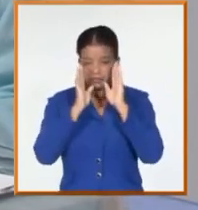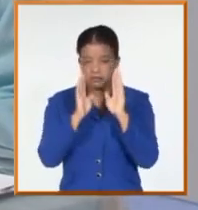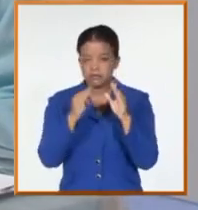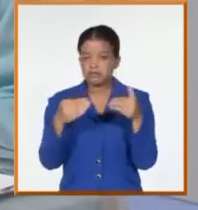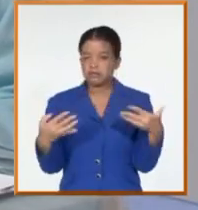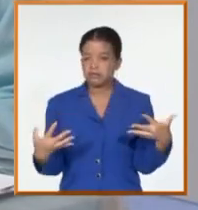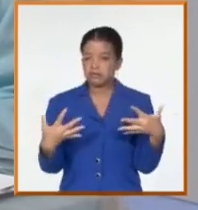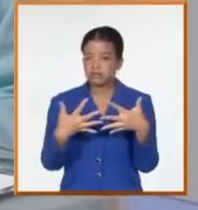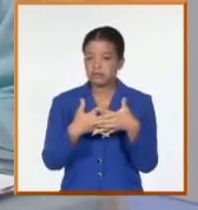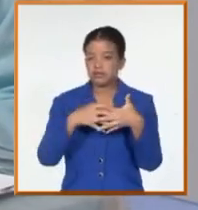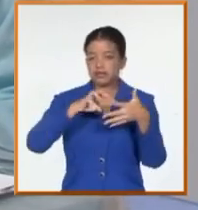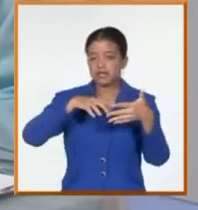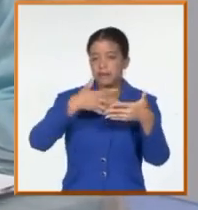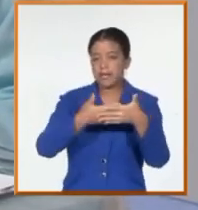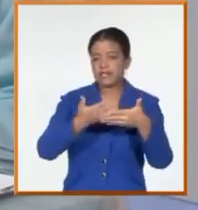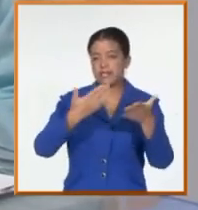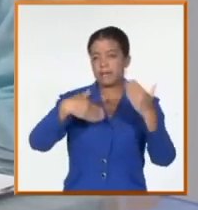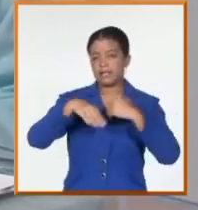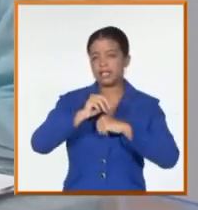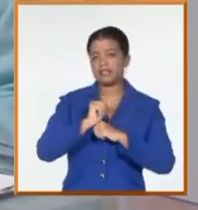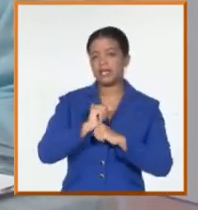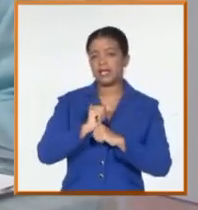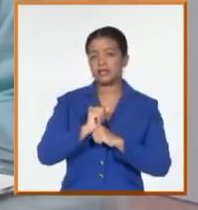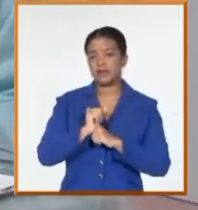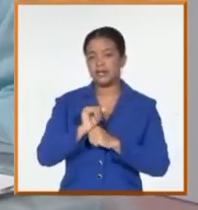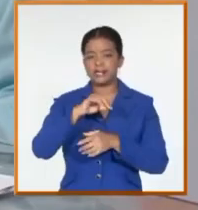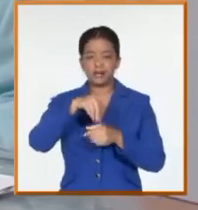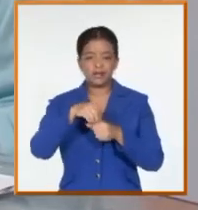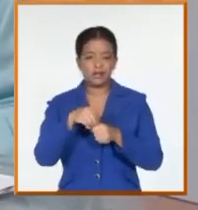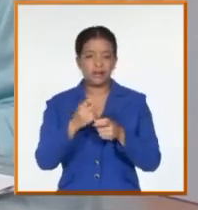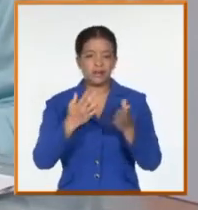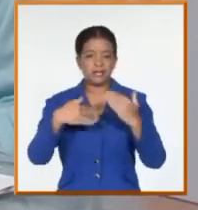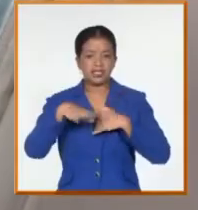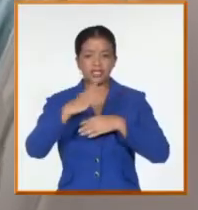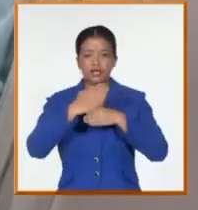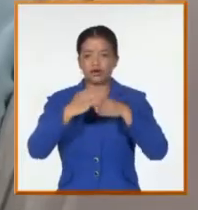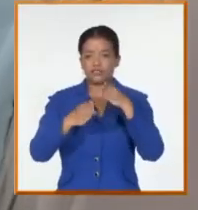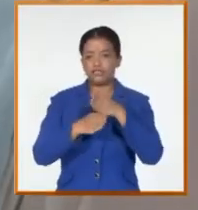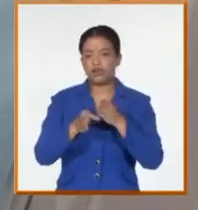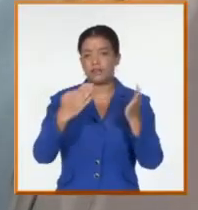con los misil con Los consejos sociales